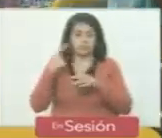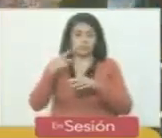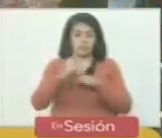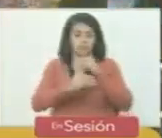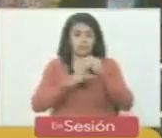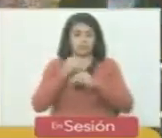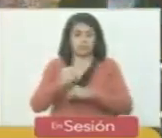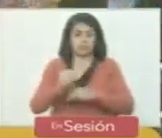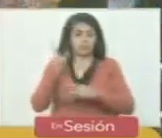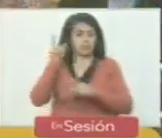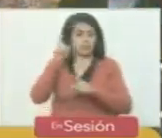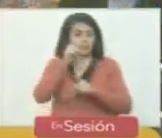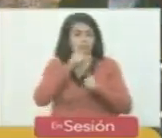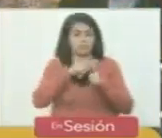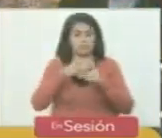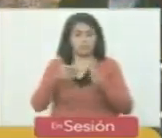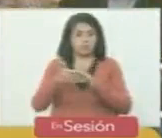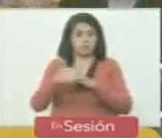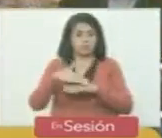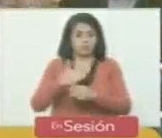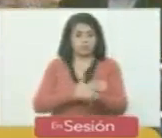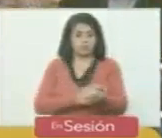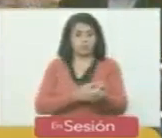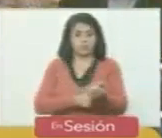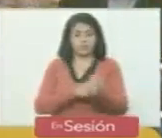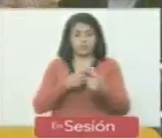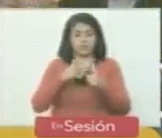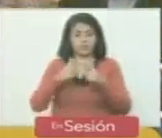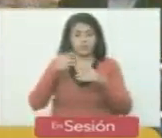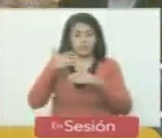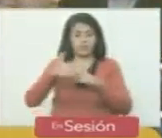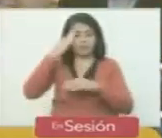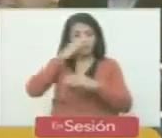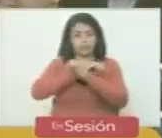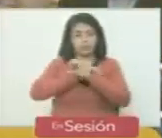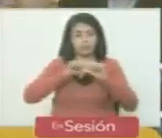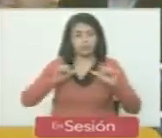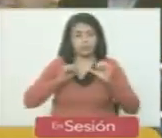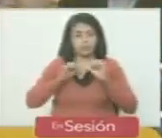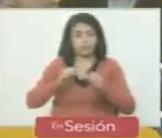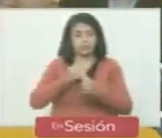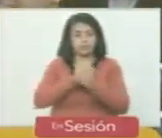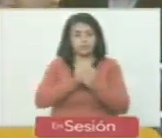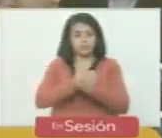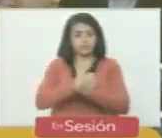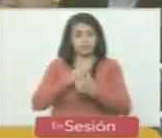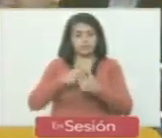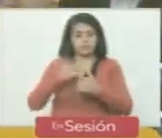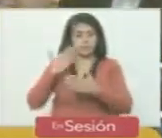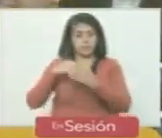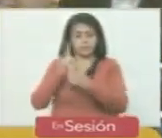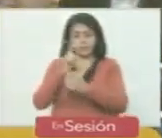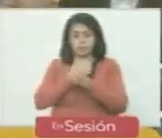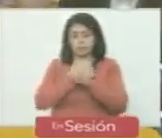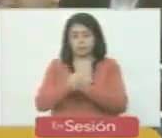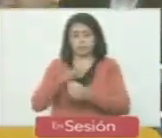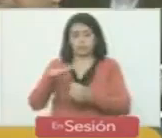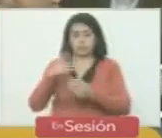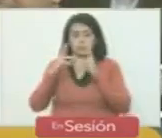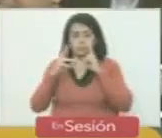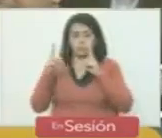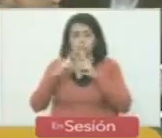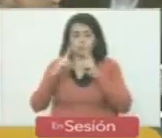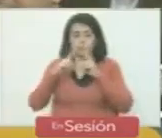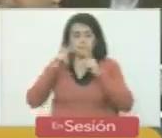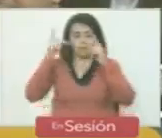tiene la formación que tienen mis hermanos militares que yo amo. Antes no los quería, pero cuando yo conocí